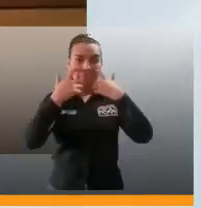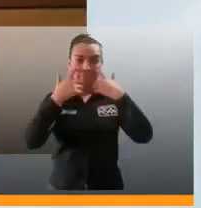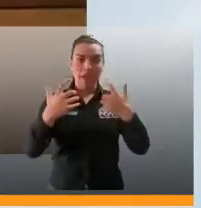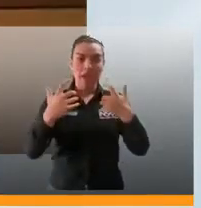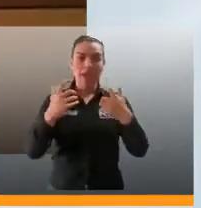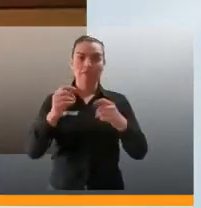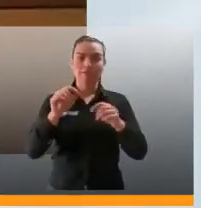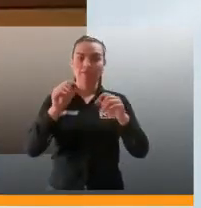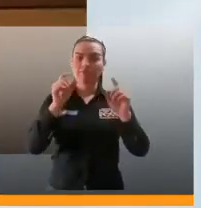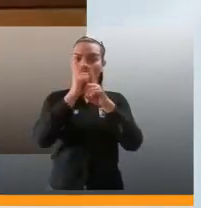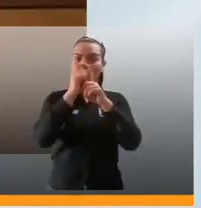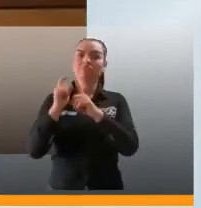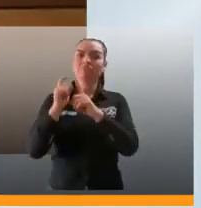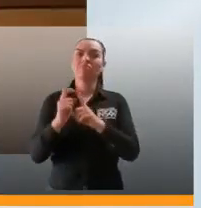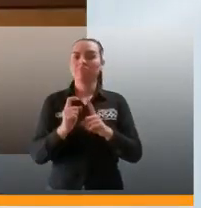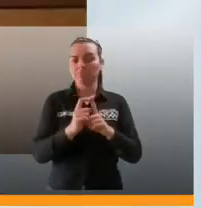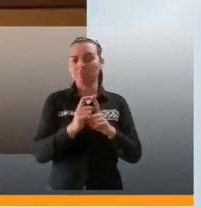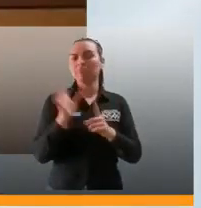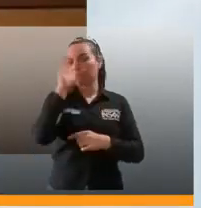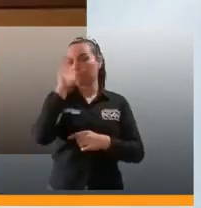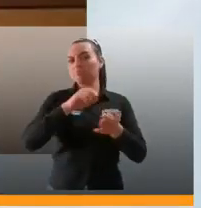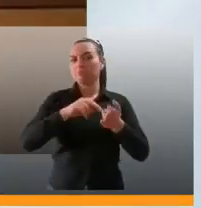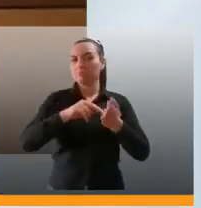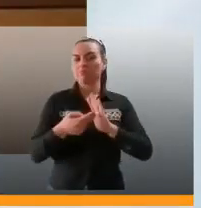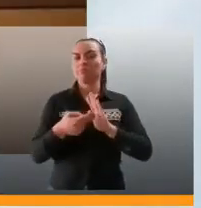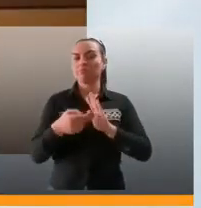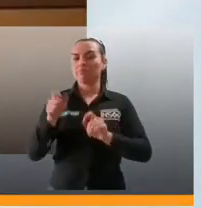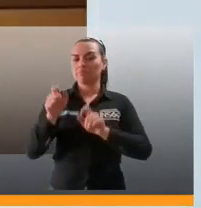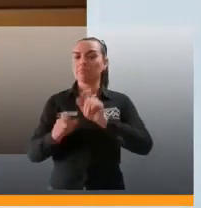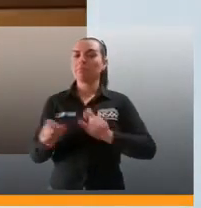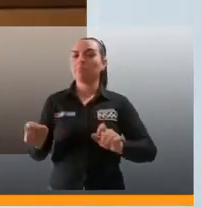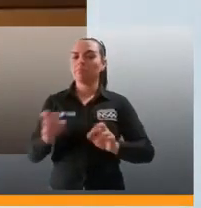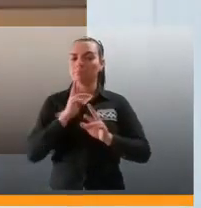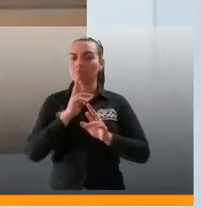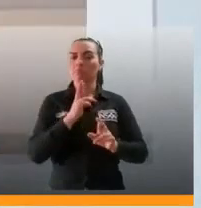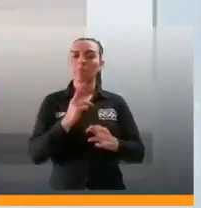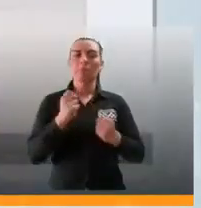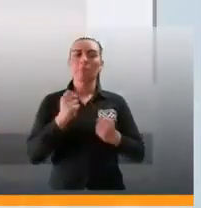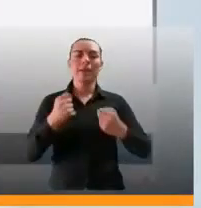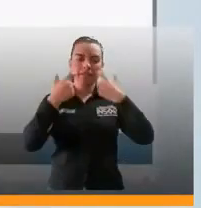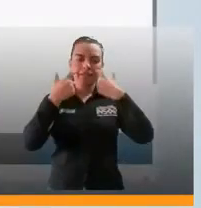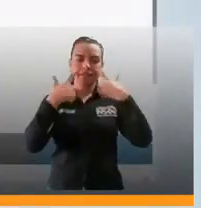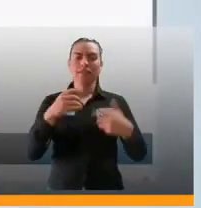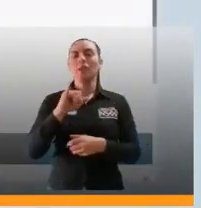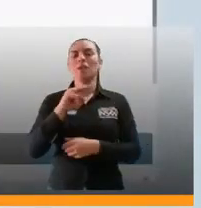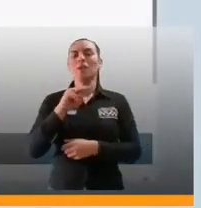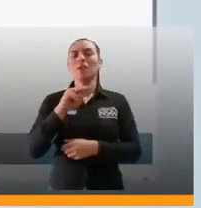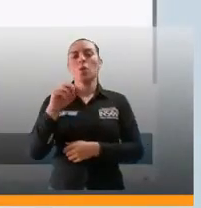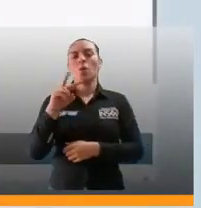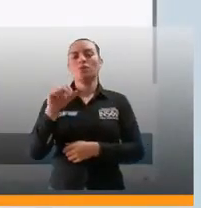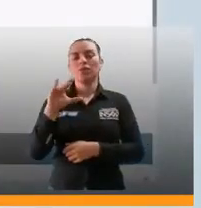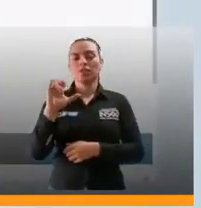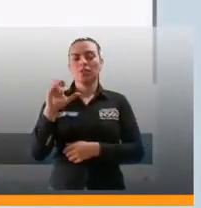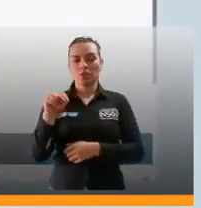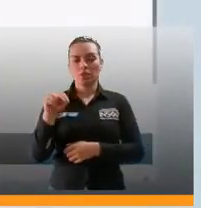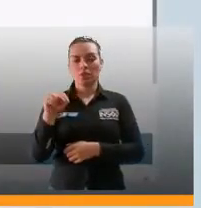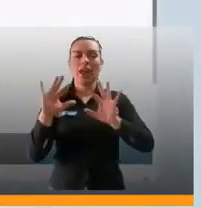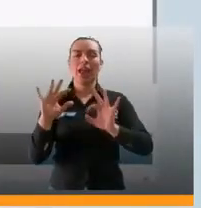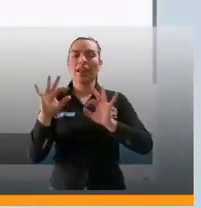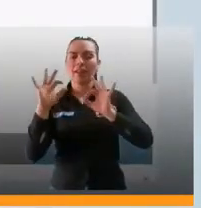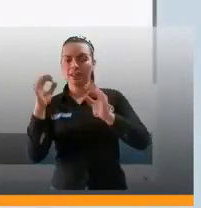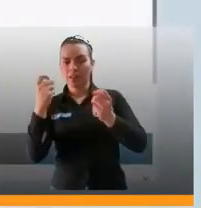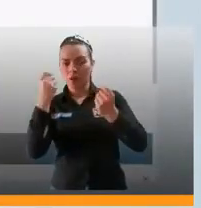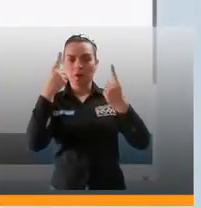significa que varias personas la escribieron, innovación, calidad, colaboración, el contextualizar,